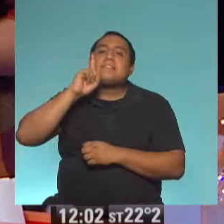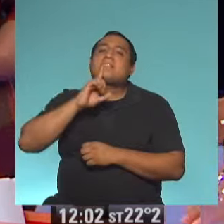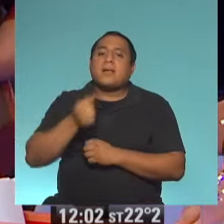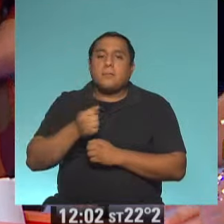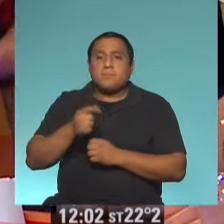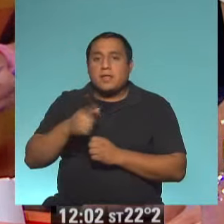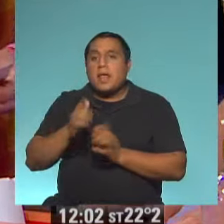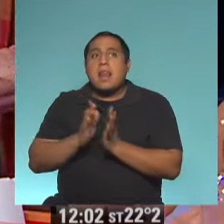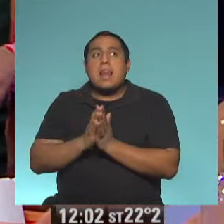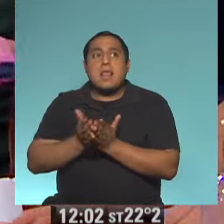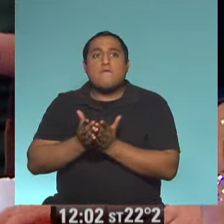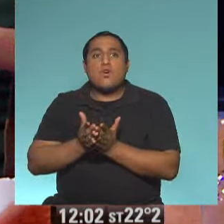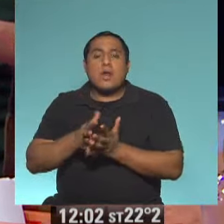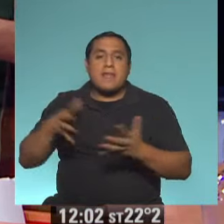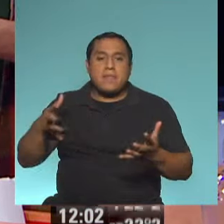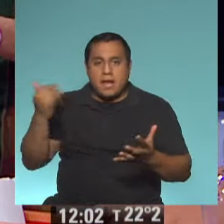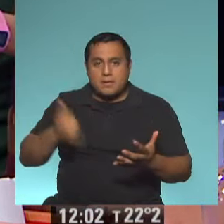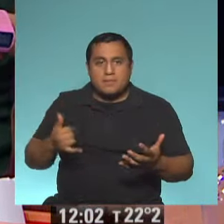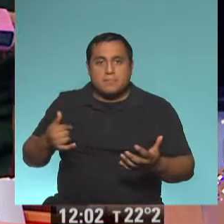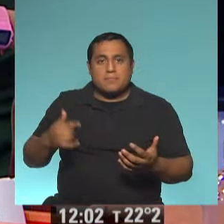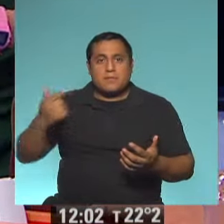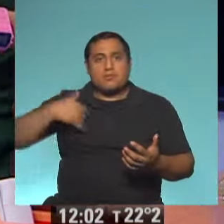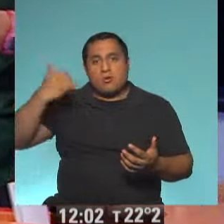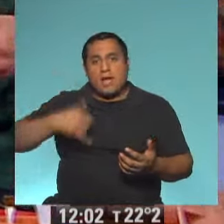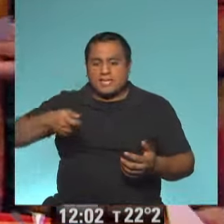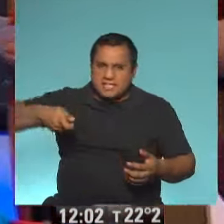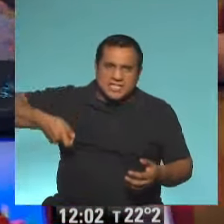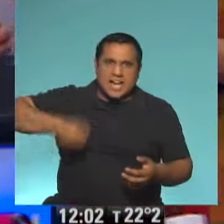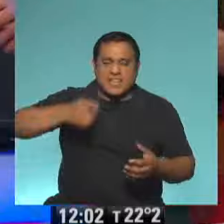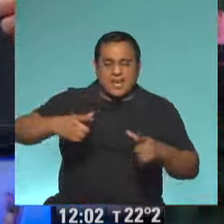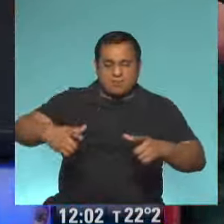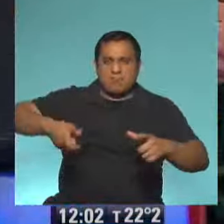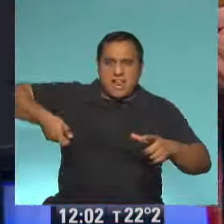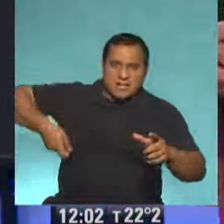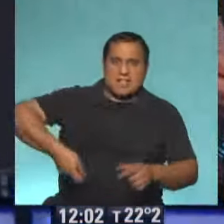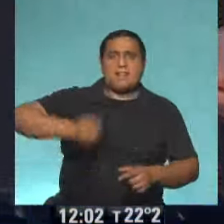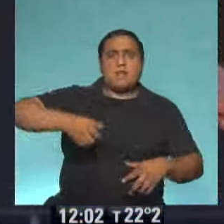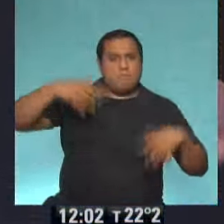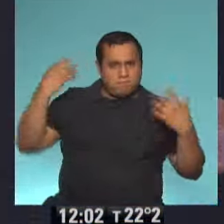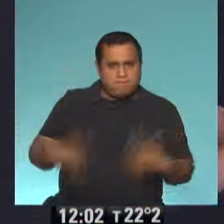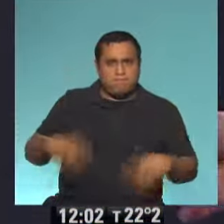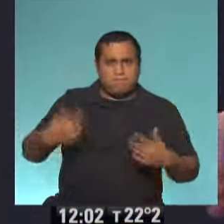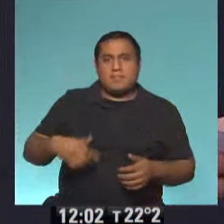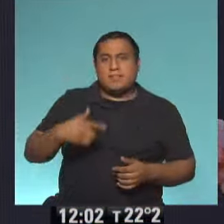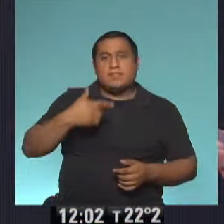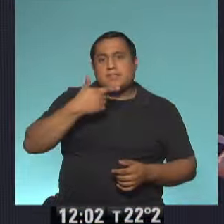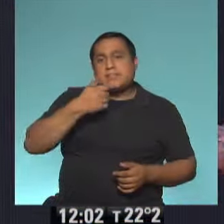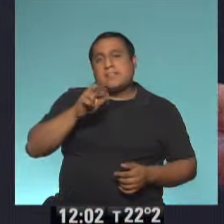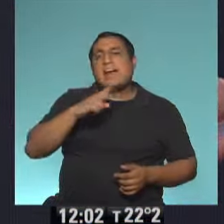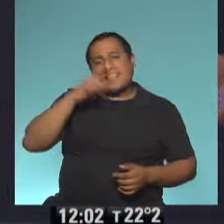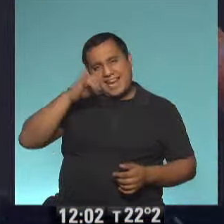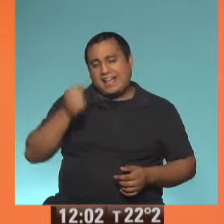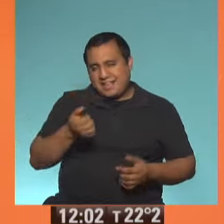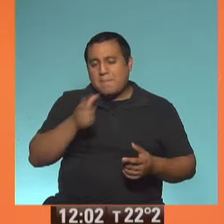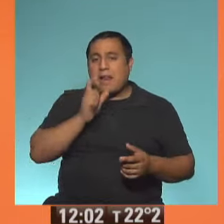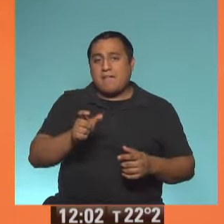alguien tenía un librote. Yo tengo acá una sartenaza. ¡Esa! Dice la palabra en este caso. Así